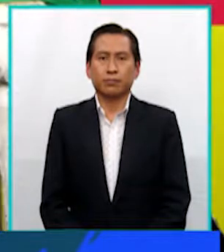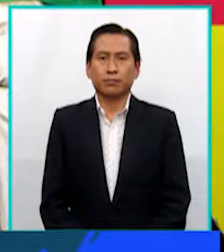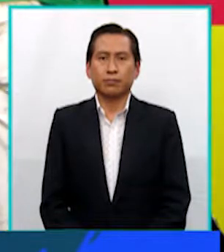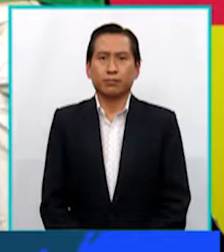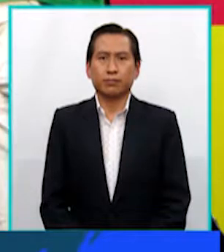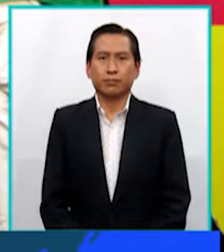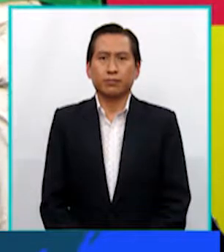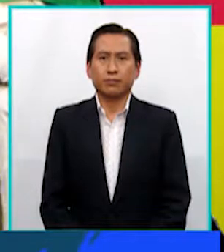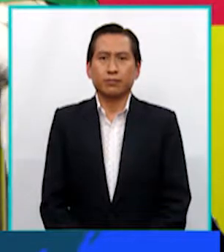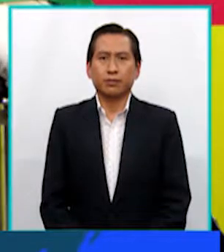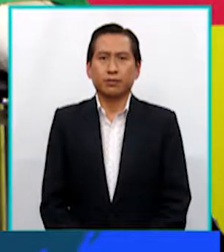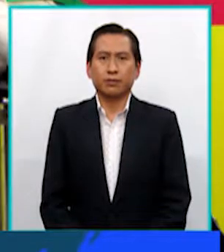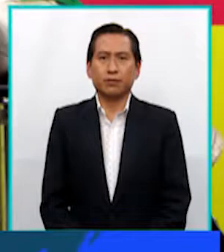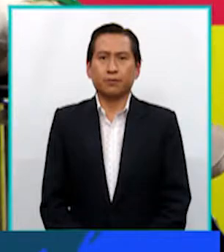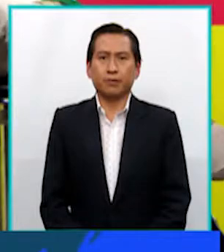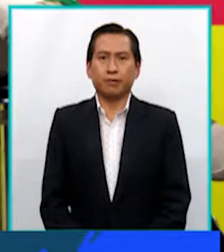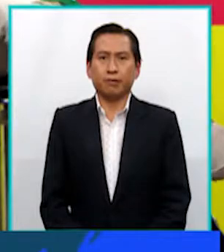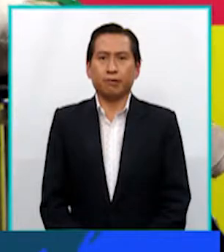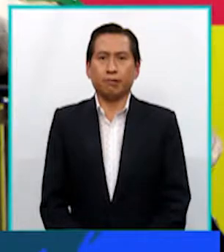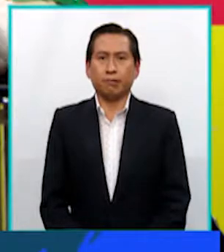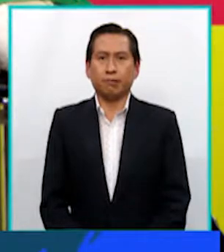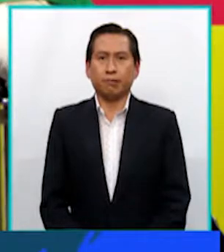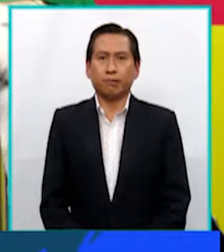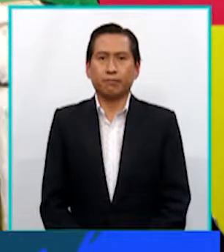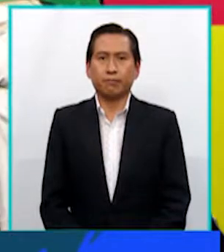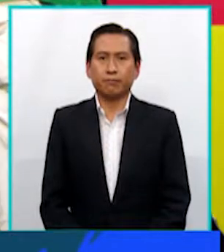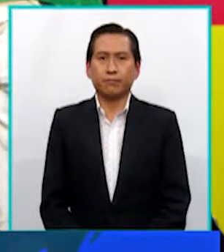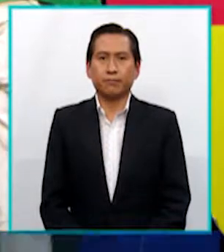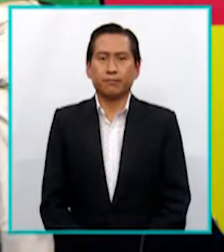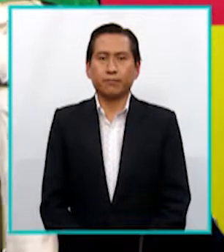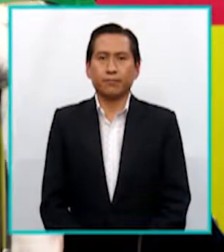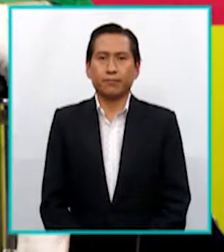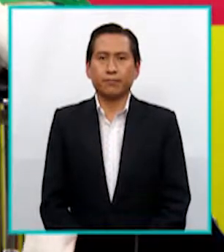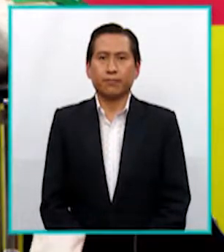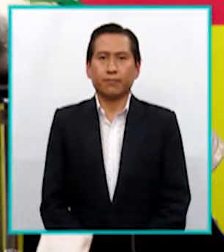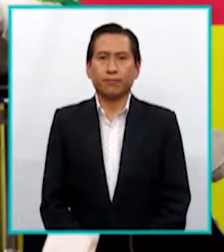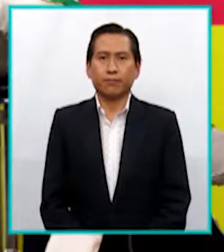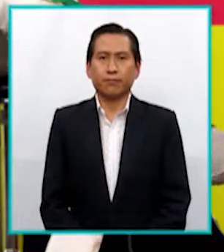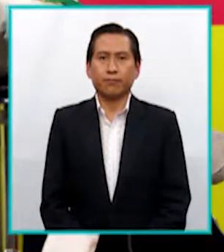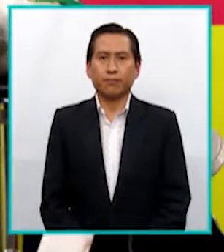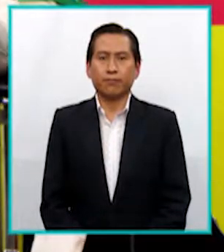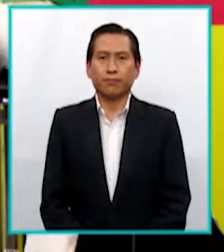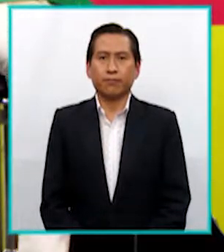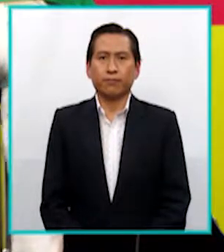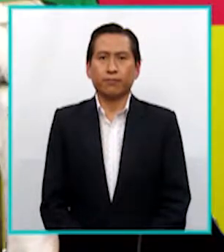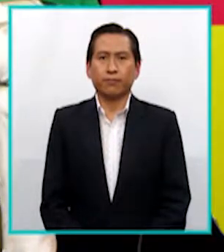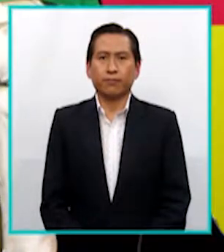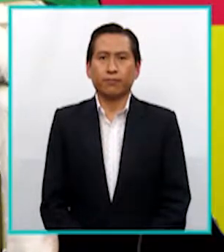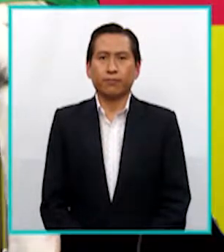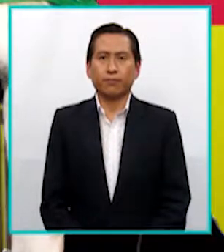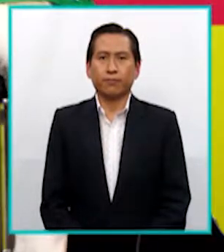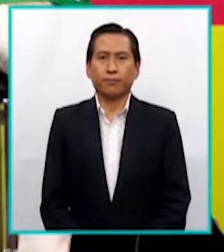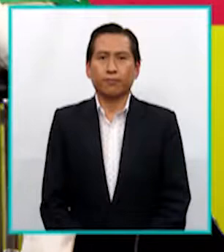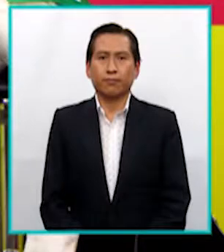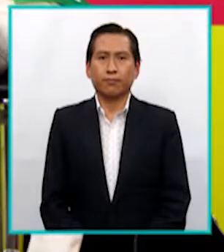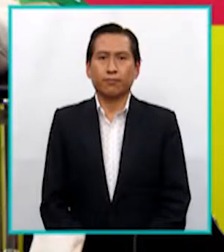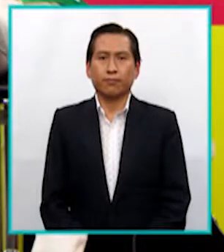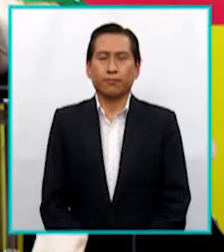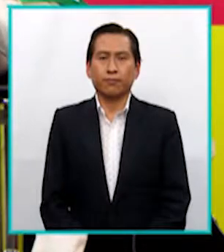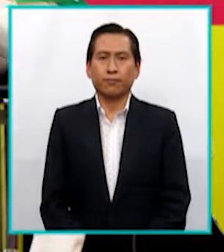Para olvidar, como si las flores fueran remedio para